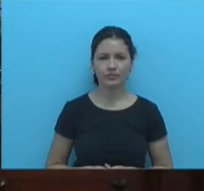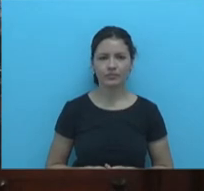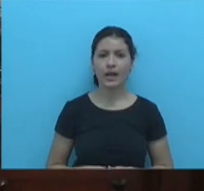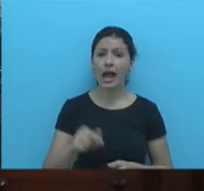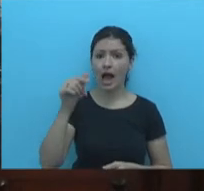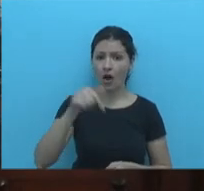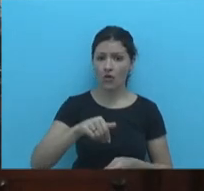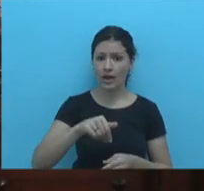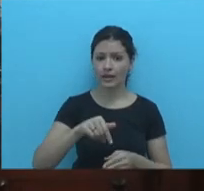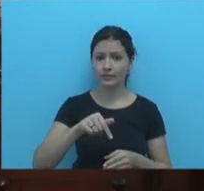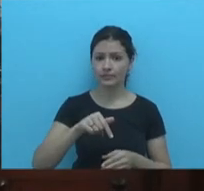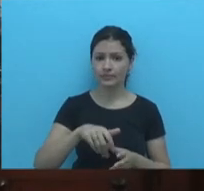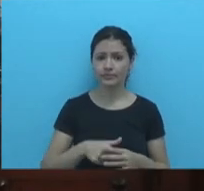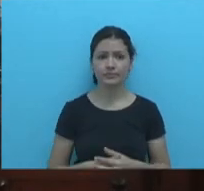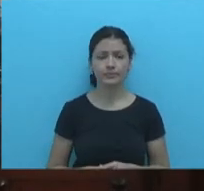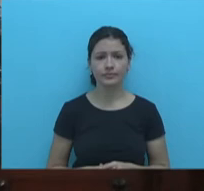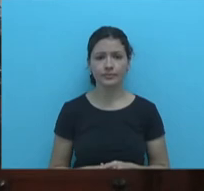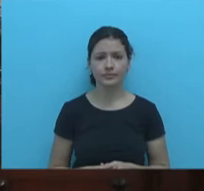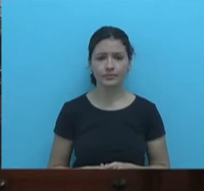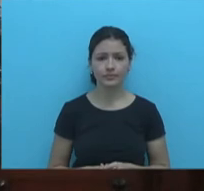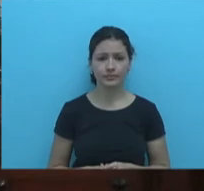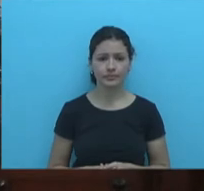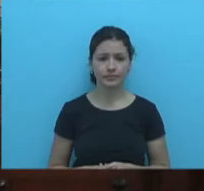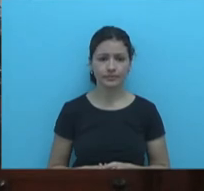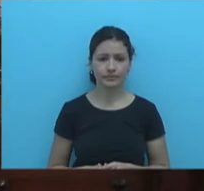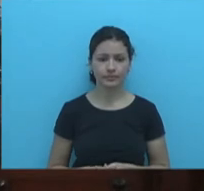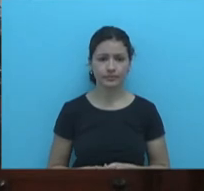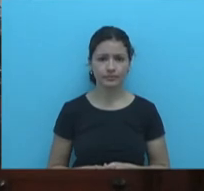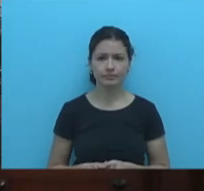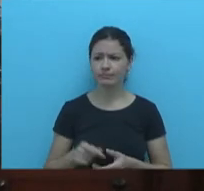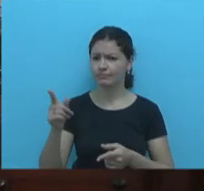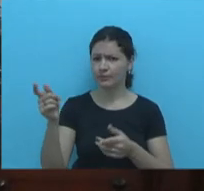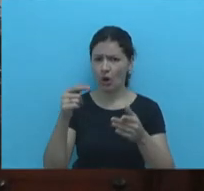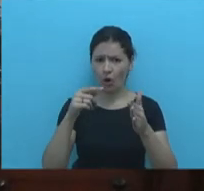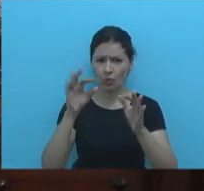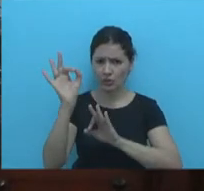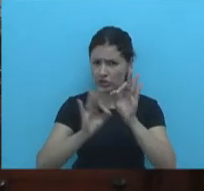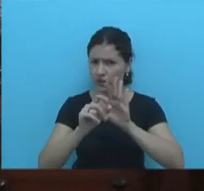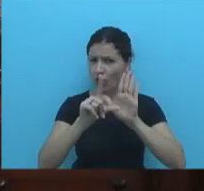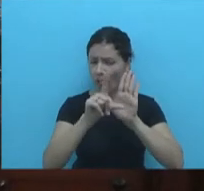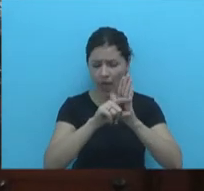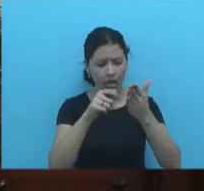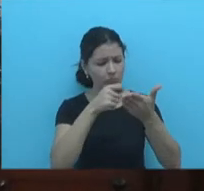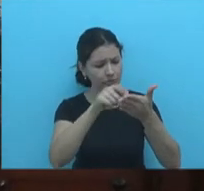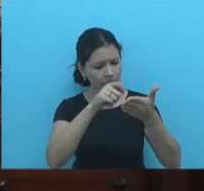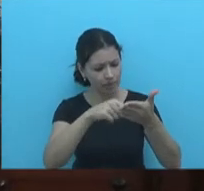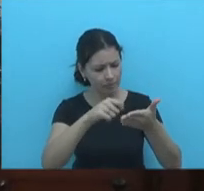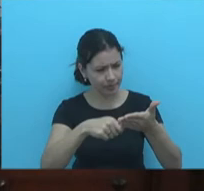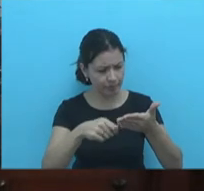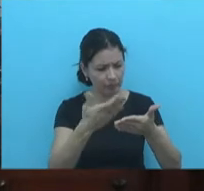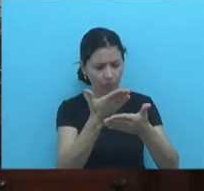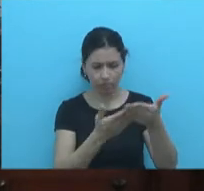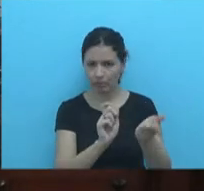sí vamos a pasar, después de realizarles las modificaciones